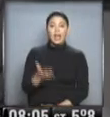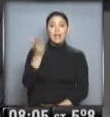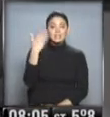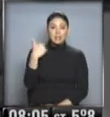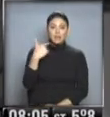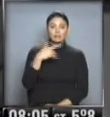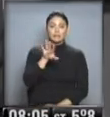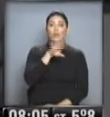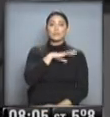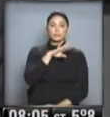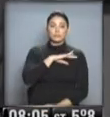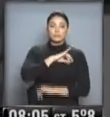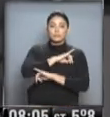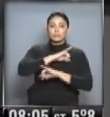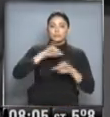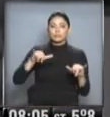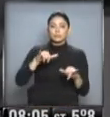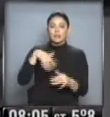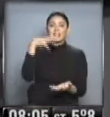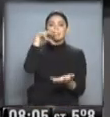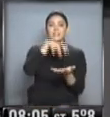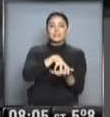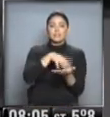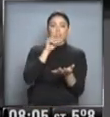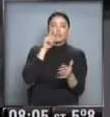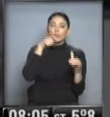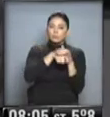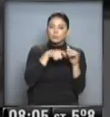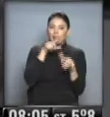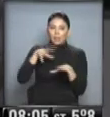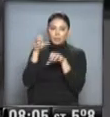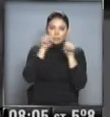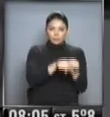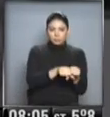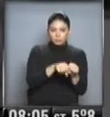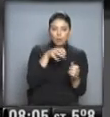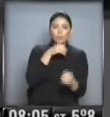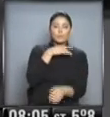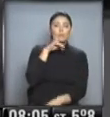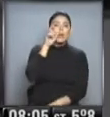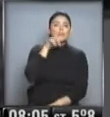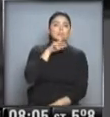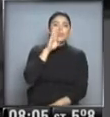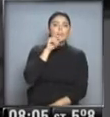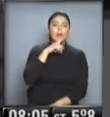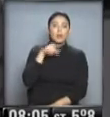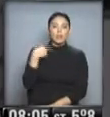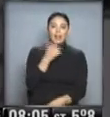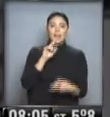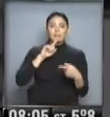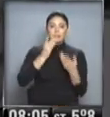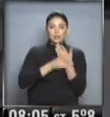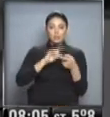Ayer, a través de un acto, se señalizó el centro clandestino de detención Puesto Vasco. Así estuvieron presentes el canciller argentino